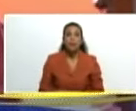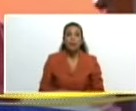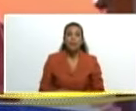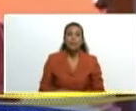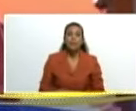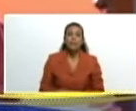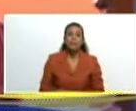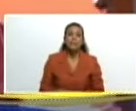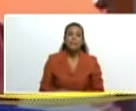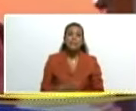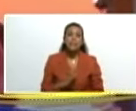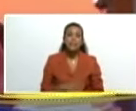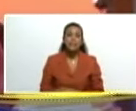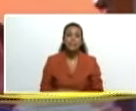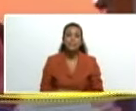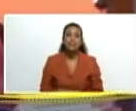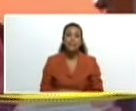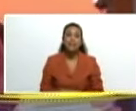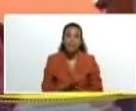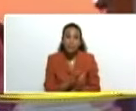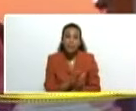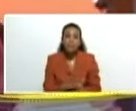Ante cada masacre del pueblo palestino,